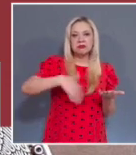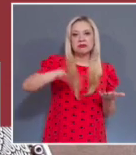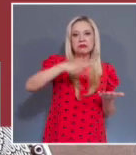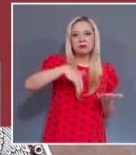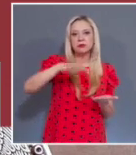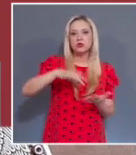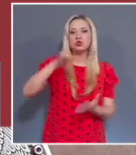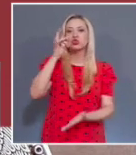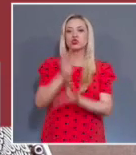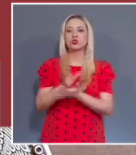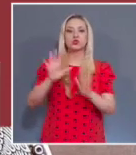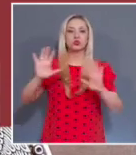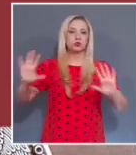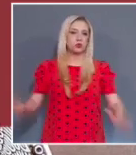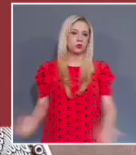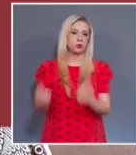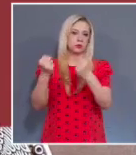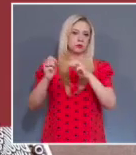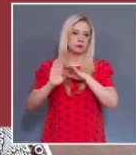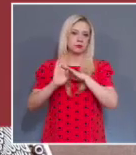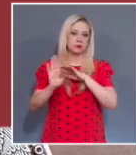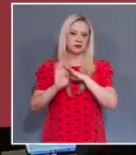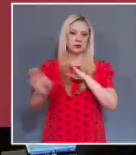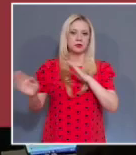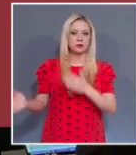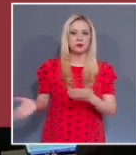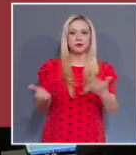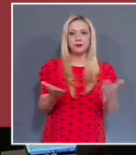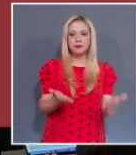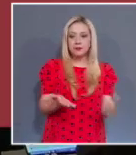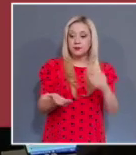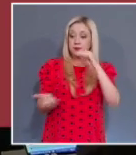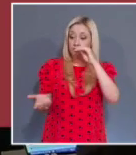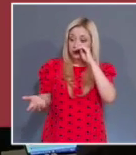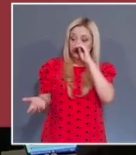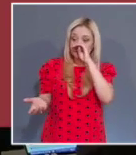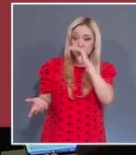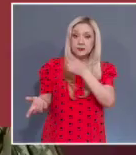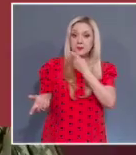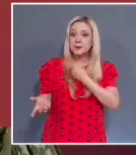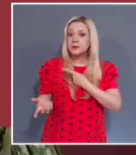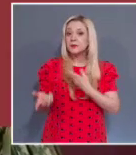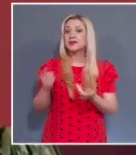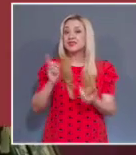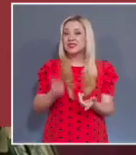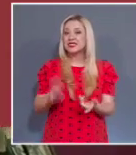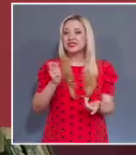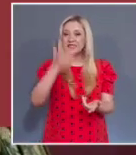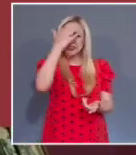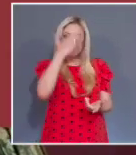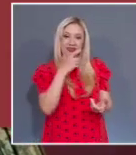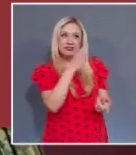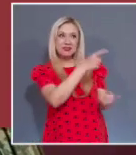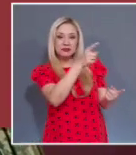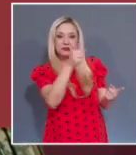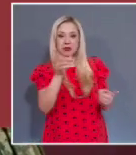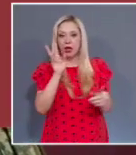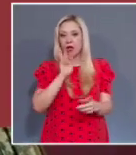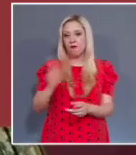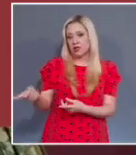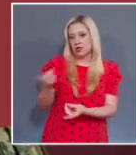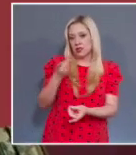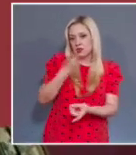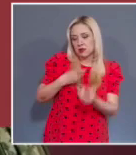obviamente nos darán algunos datos que nos puedan ayudar a poder identificar a las personas que